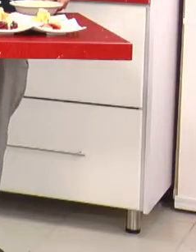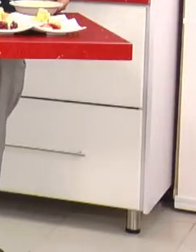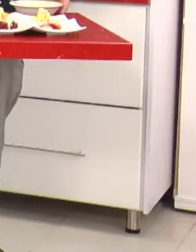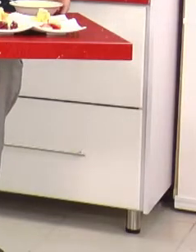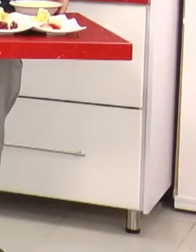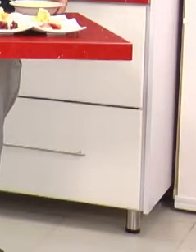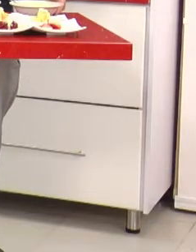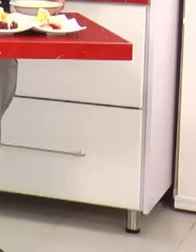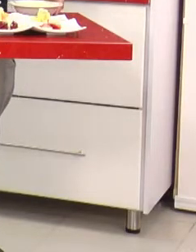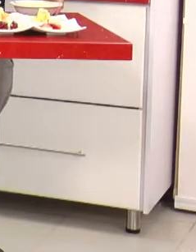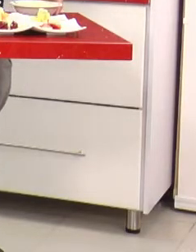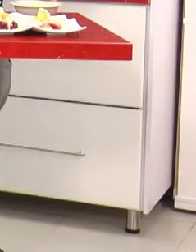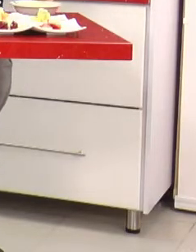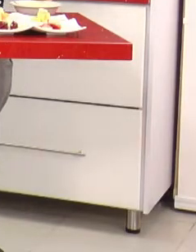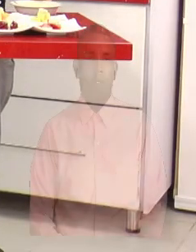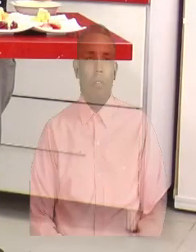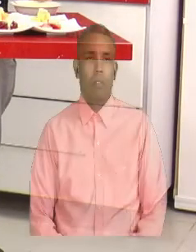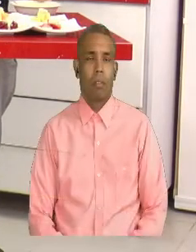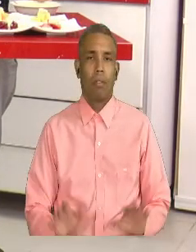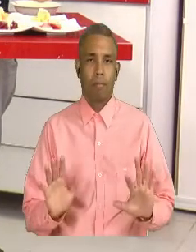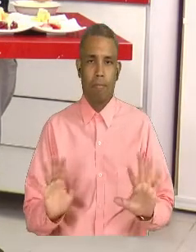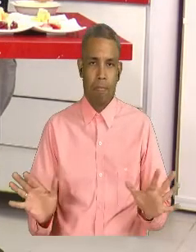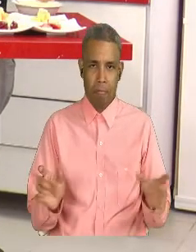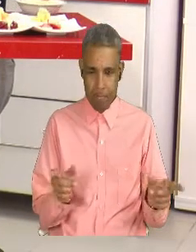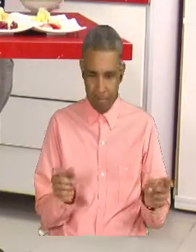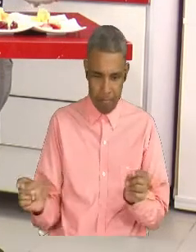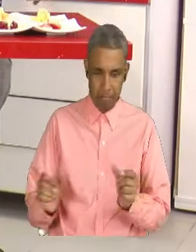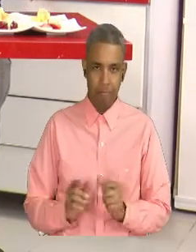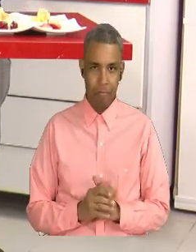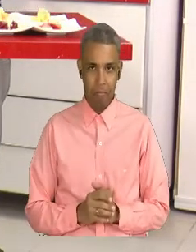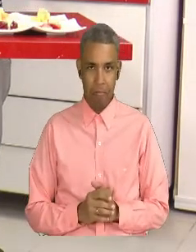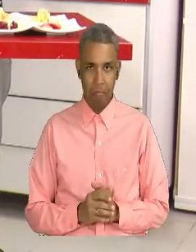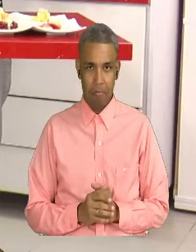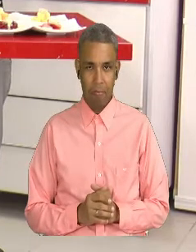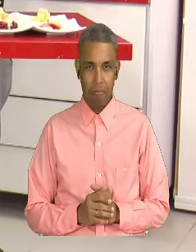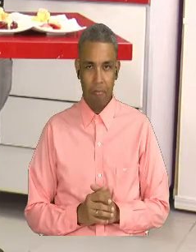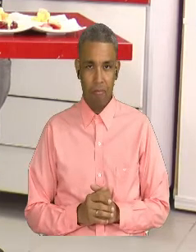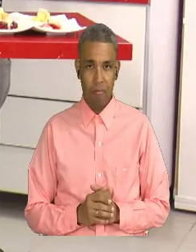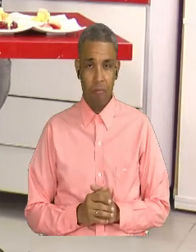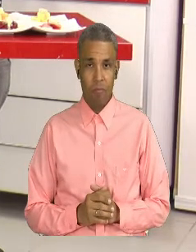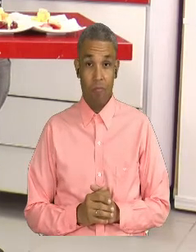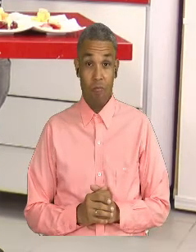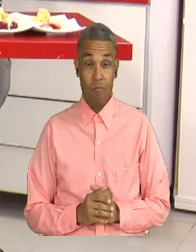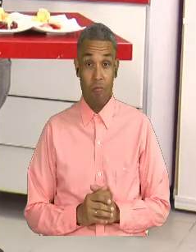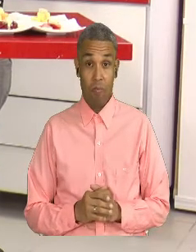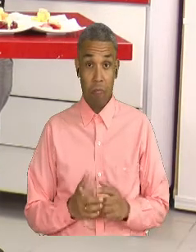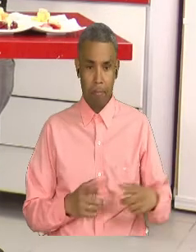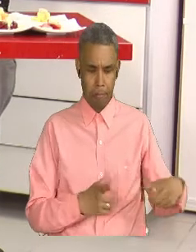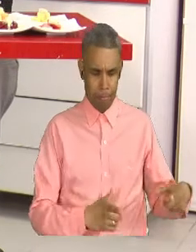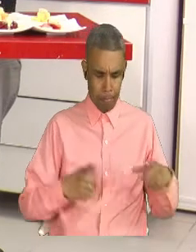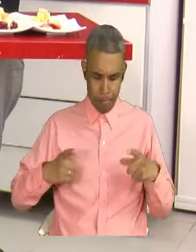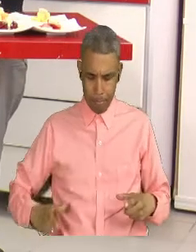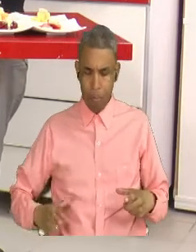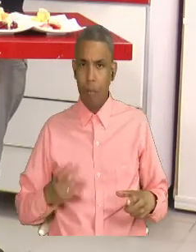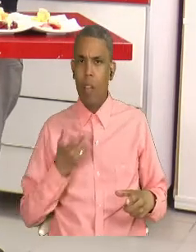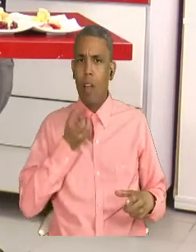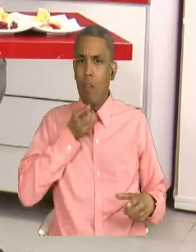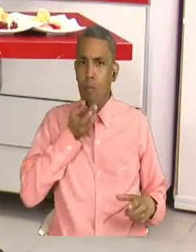Bueno, Rochi, acá ya estamos terminando el emplatado. La idea es que se hace el montaje de la fruta y se